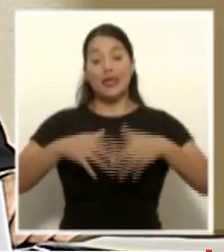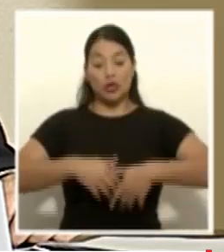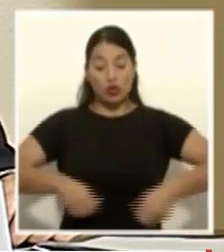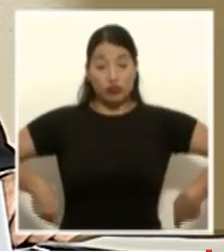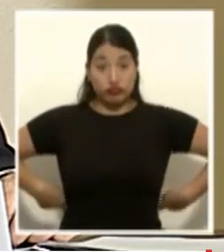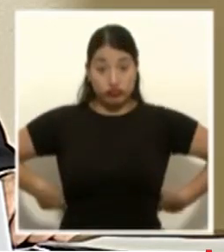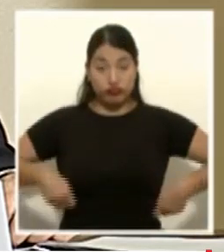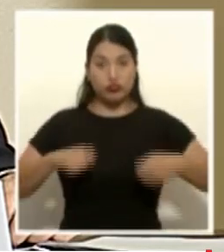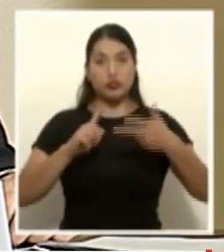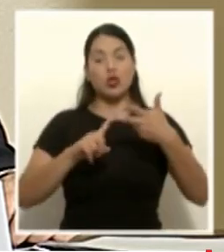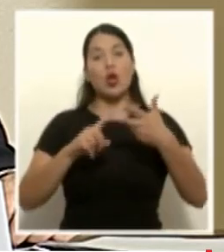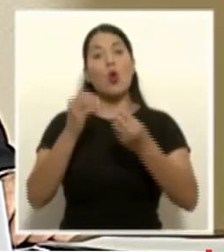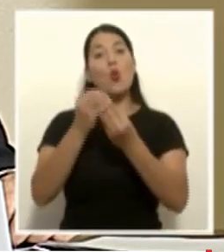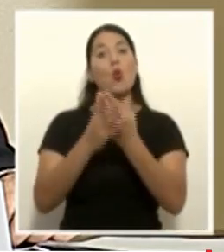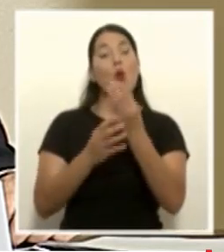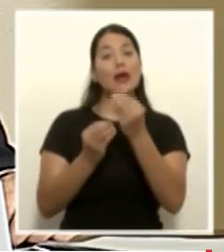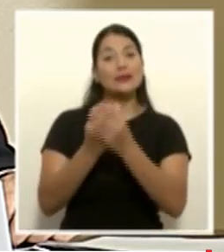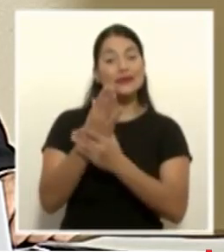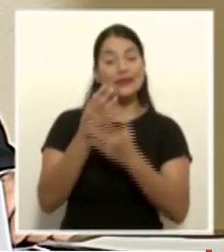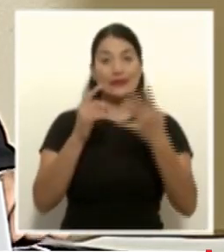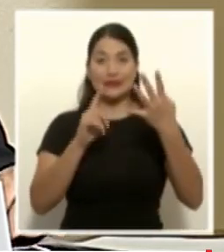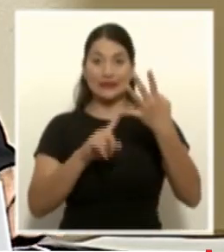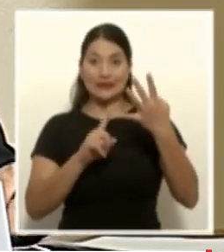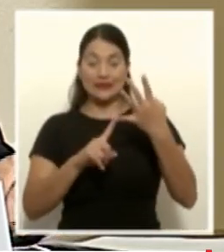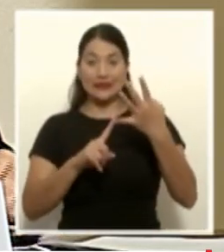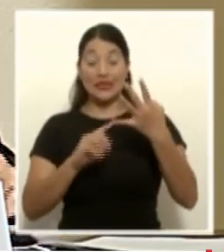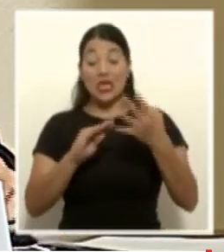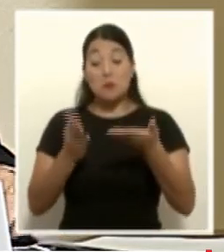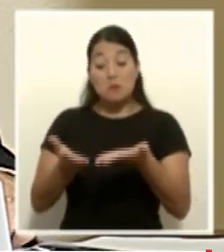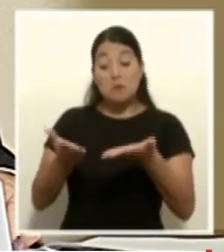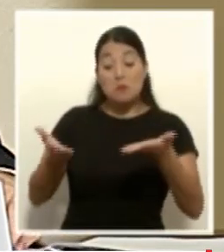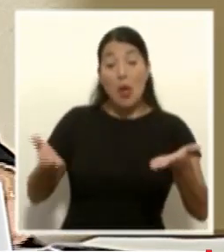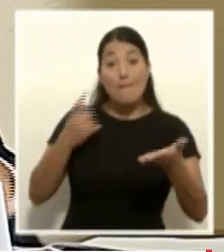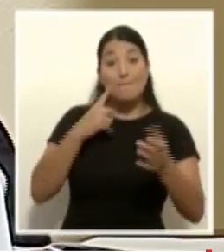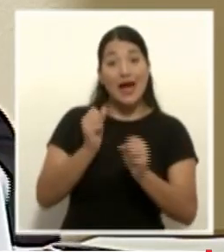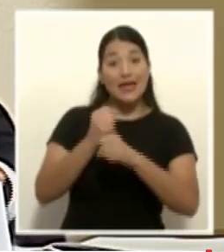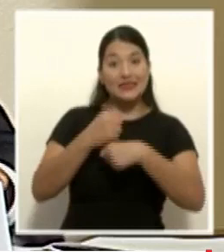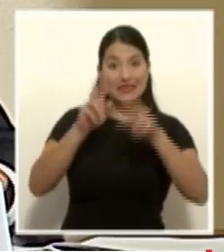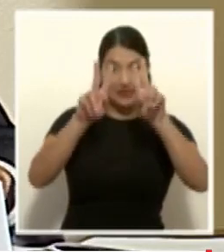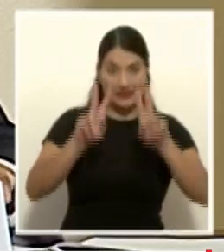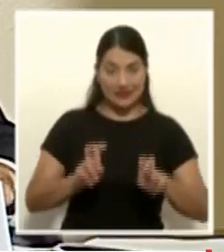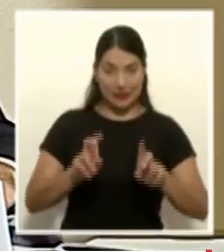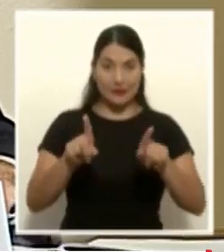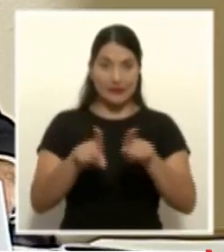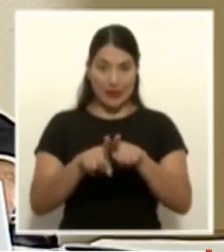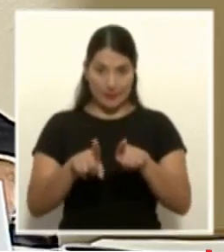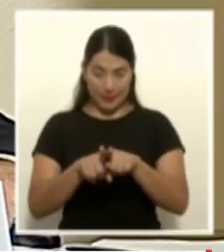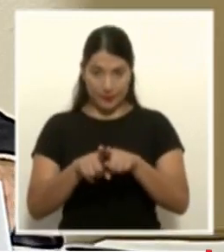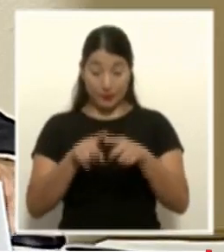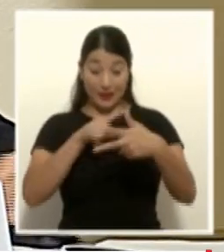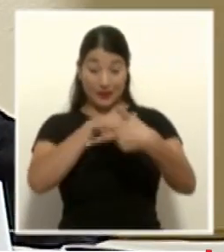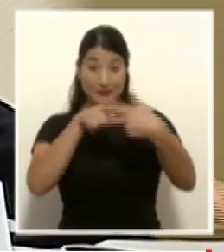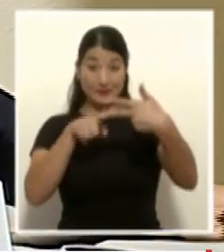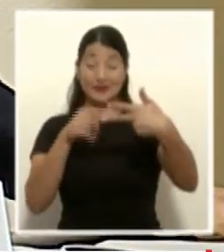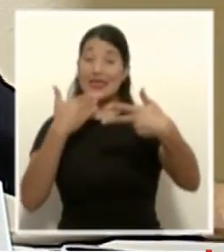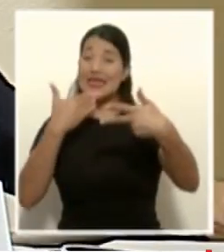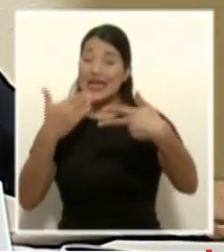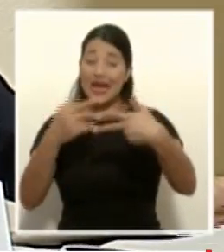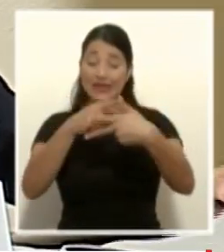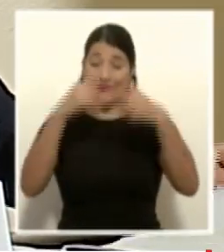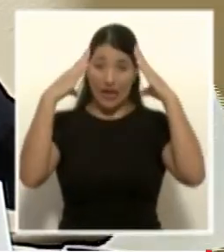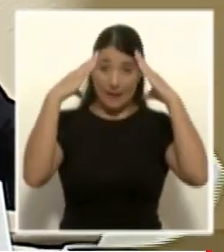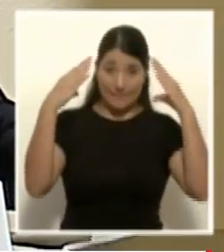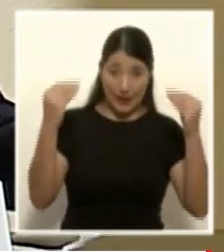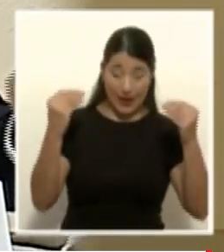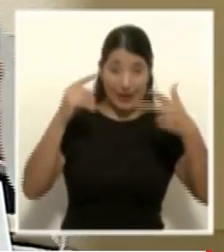delantales descartables y kits para el diagnóstico también. Así que muchas gracias a la Embajada de los Estados